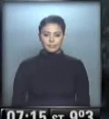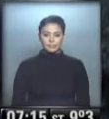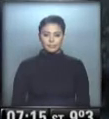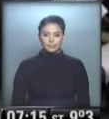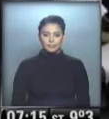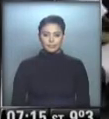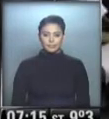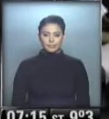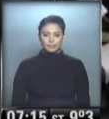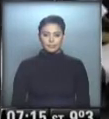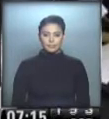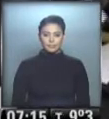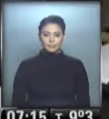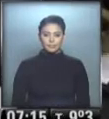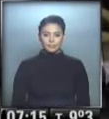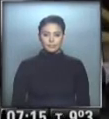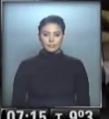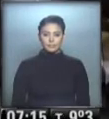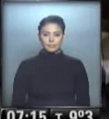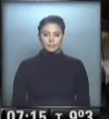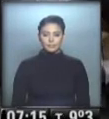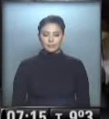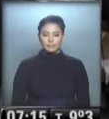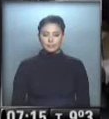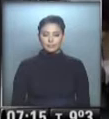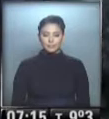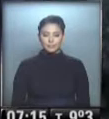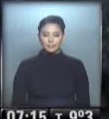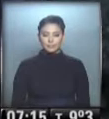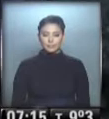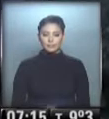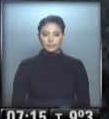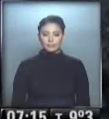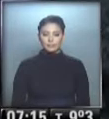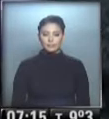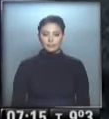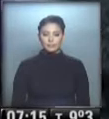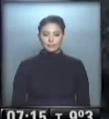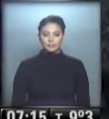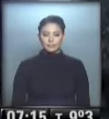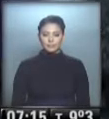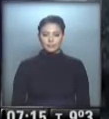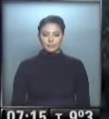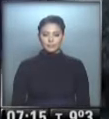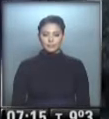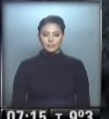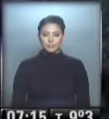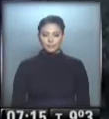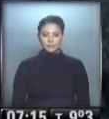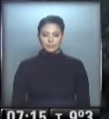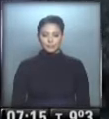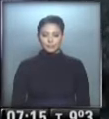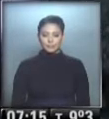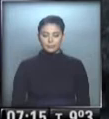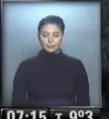y espionaje obras yo solo presidente sabe proteger el brazo del